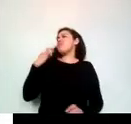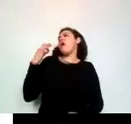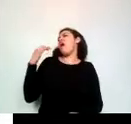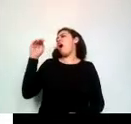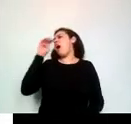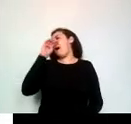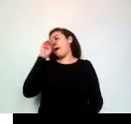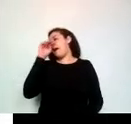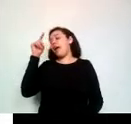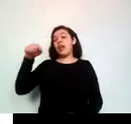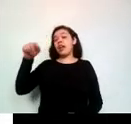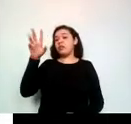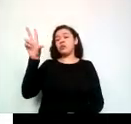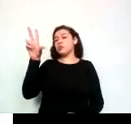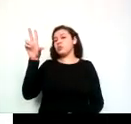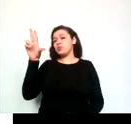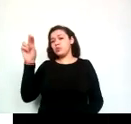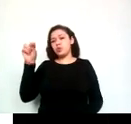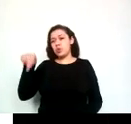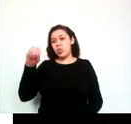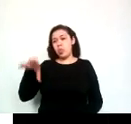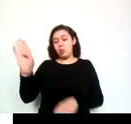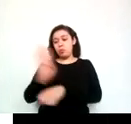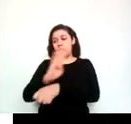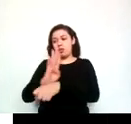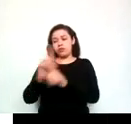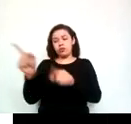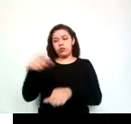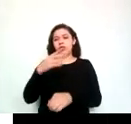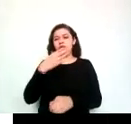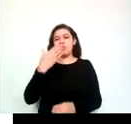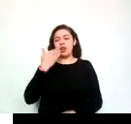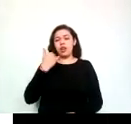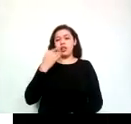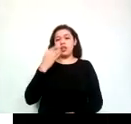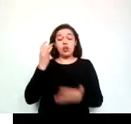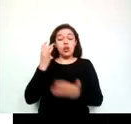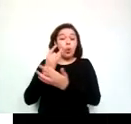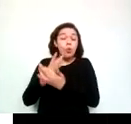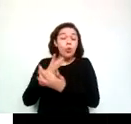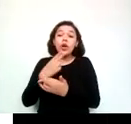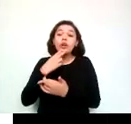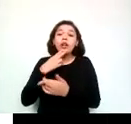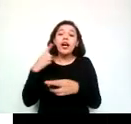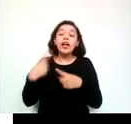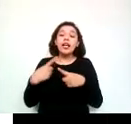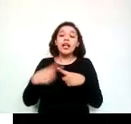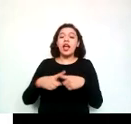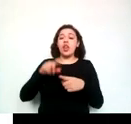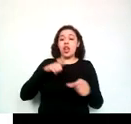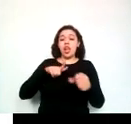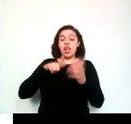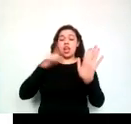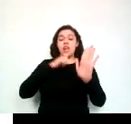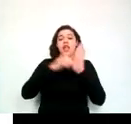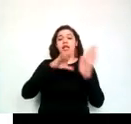ellos tampoco son sujetos de la norma. Es decir, se aplica específicamente a lo que define la Ley Federal del Trabajo